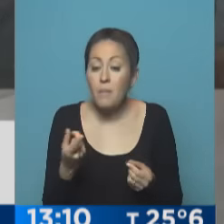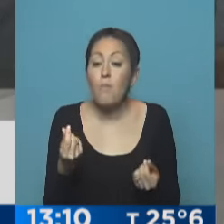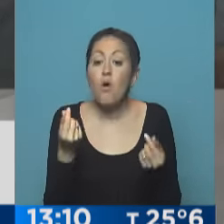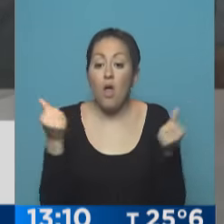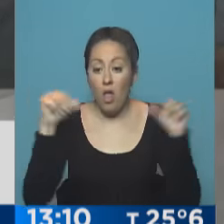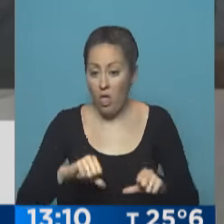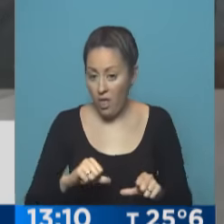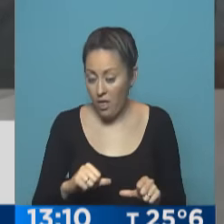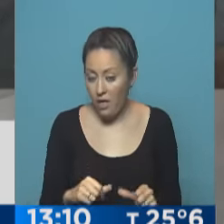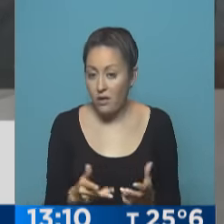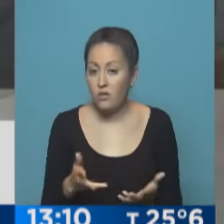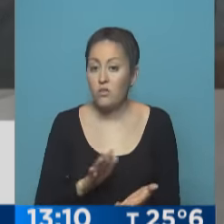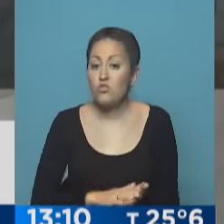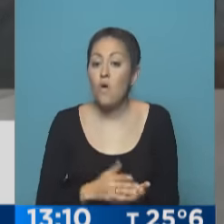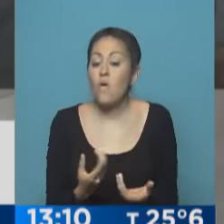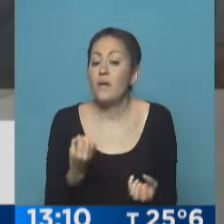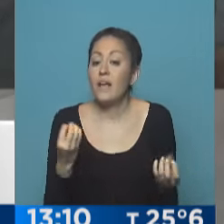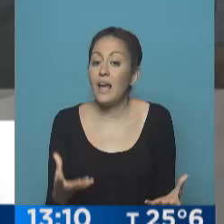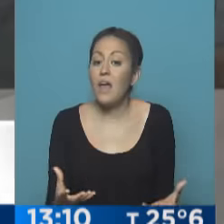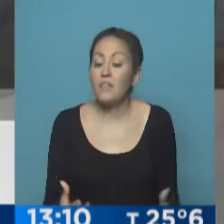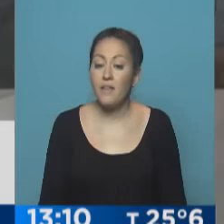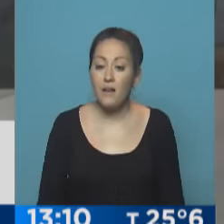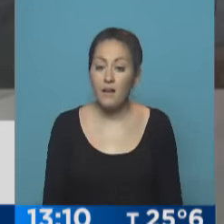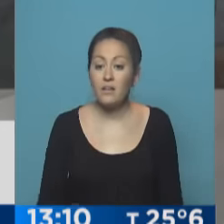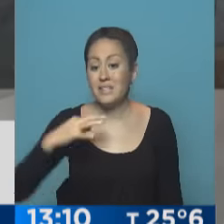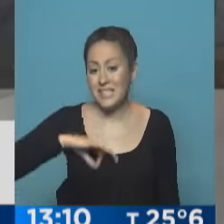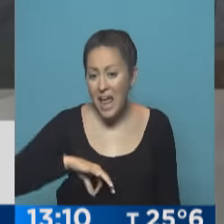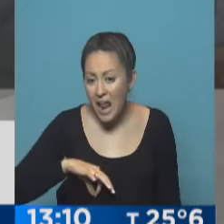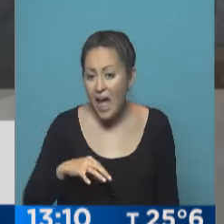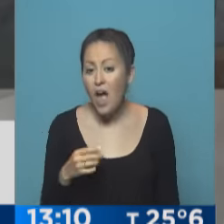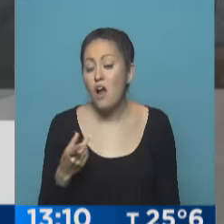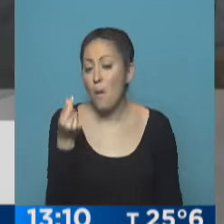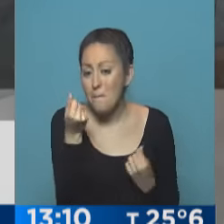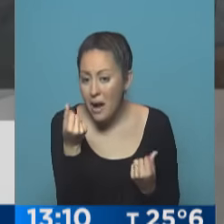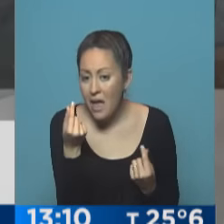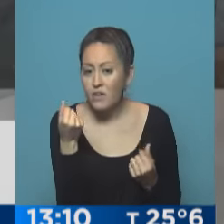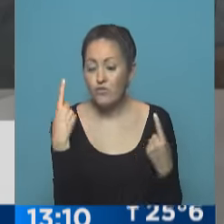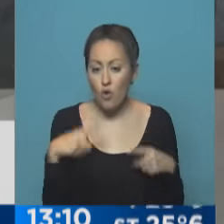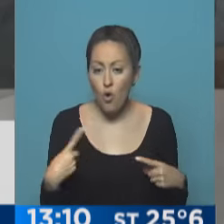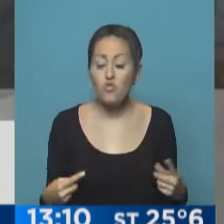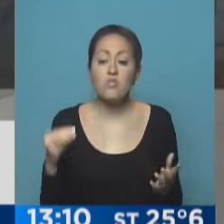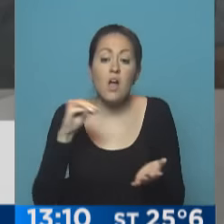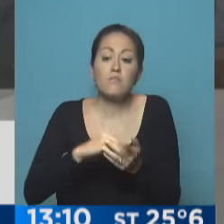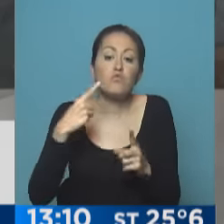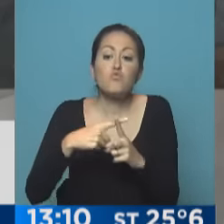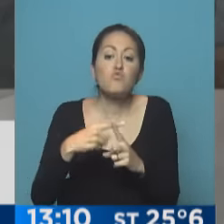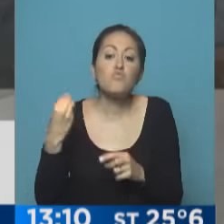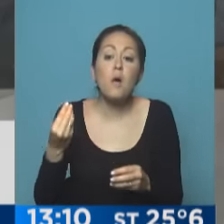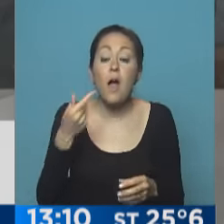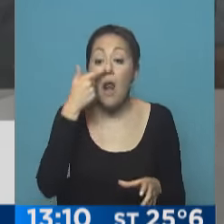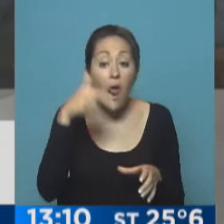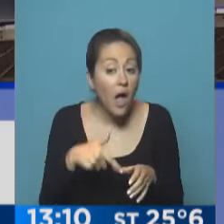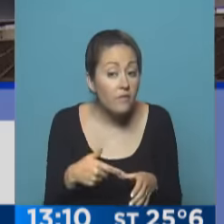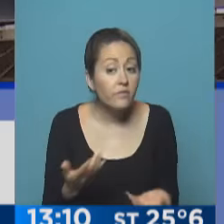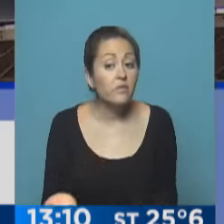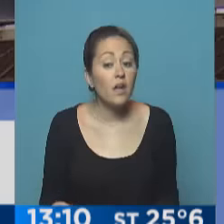que representa esto y el impacto que va a tener en salarios y precios Qué hay para agregar de lo que ya hablamos